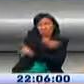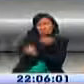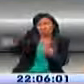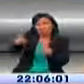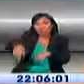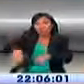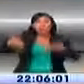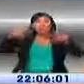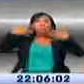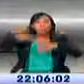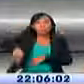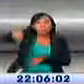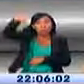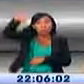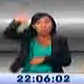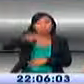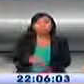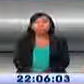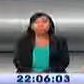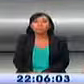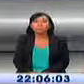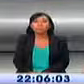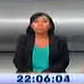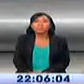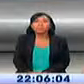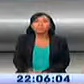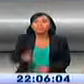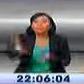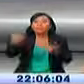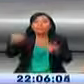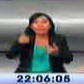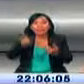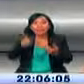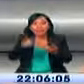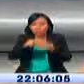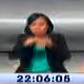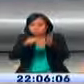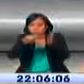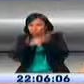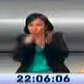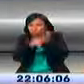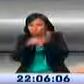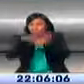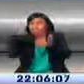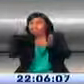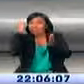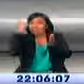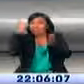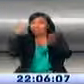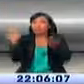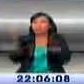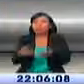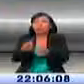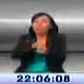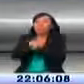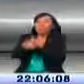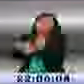Mapasingue, al norte de Guayaquil. Ella será atendida con el botón de emergencia en su local ante cualquier novedad que se presente.